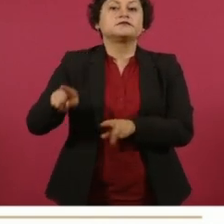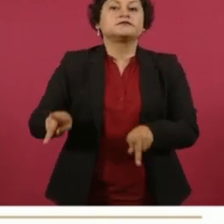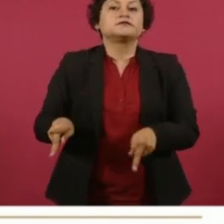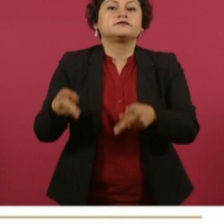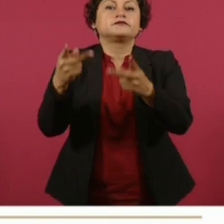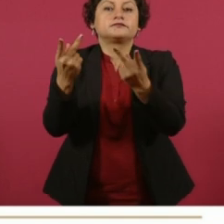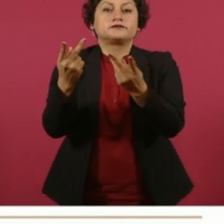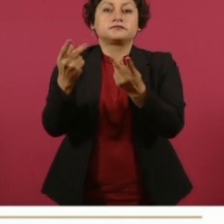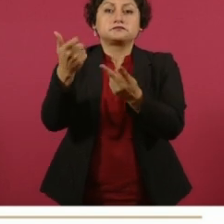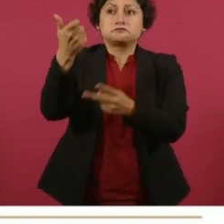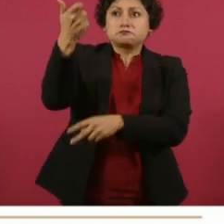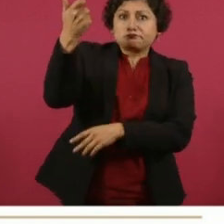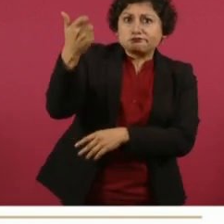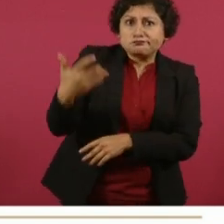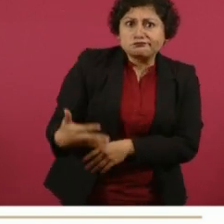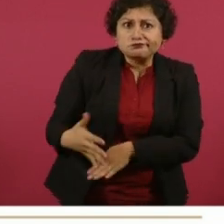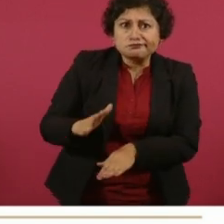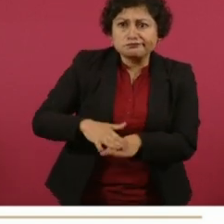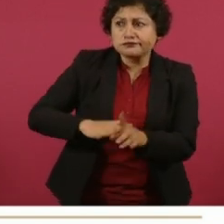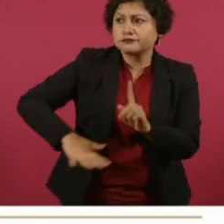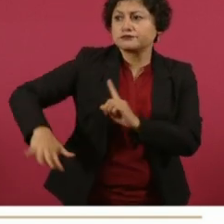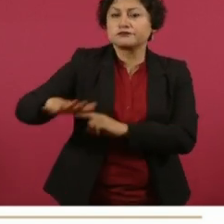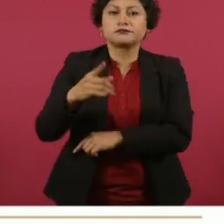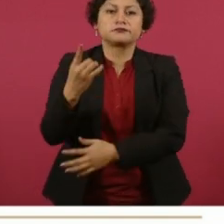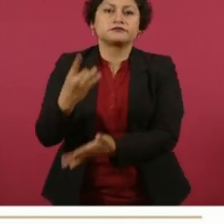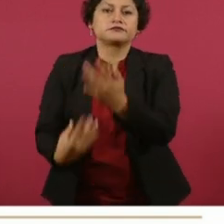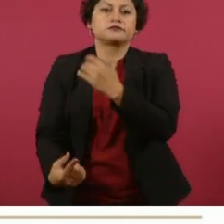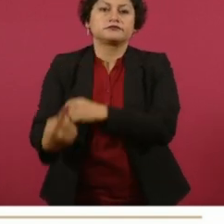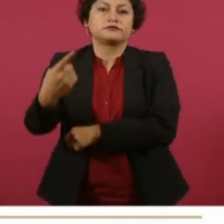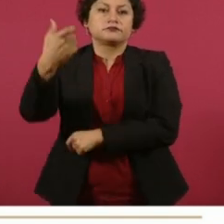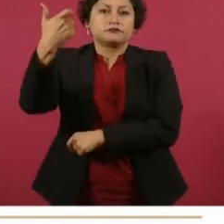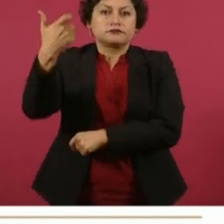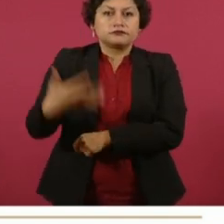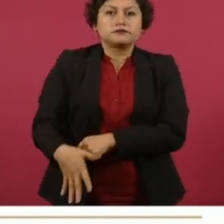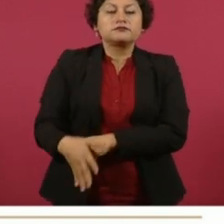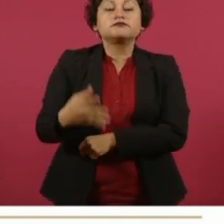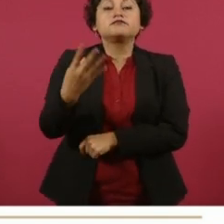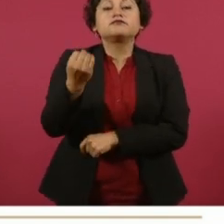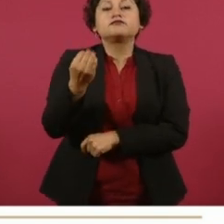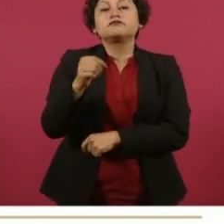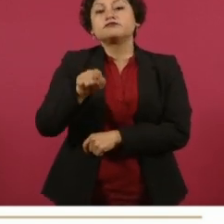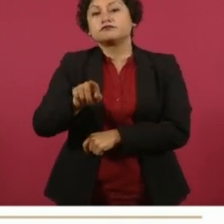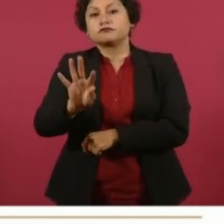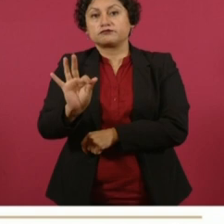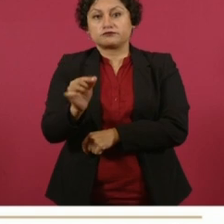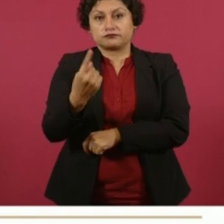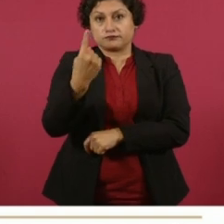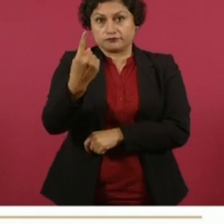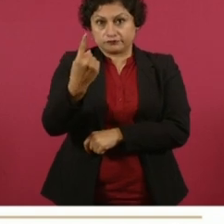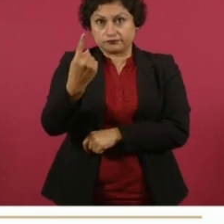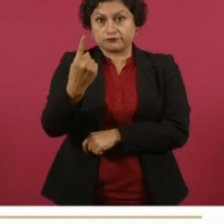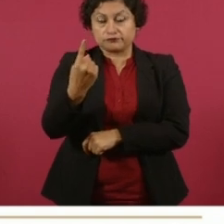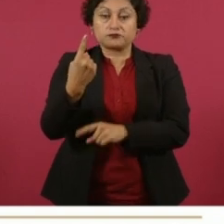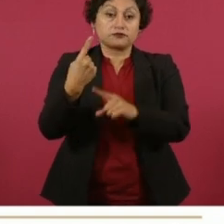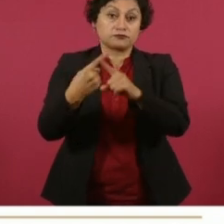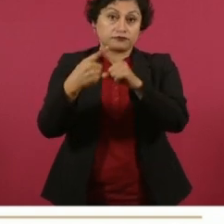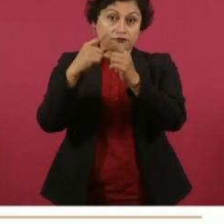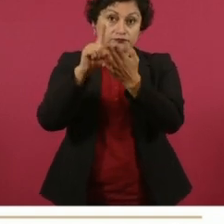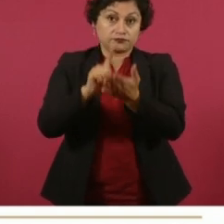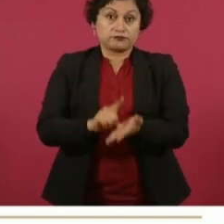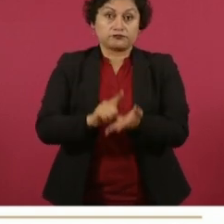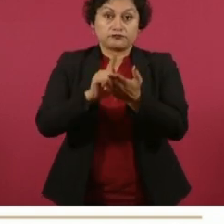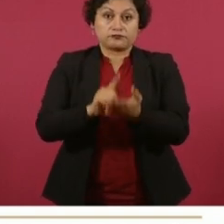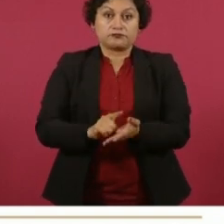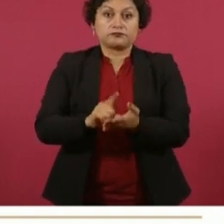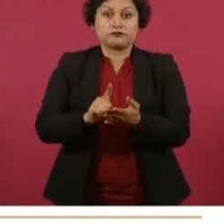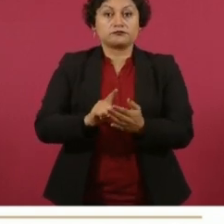gas por debajo del precio máximo en su región, a tan solo 9 pesos con 41 centavos por litro, cuando el